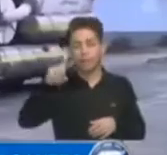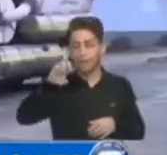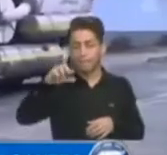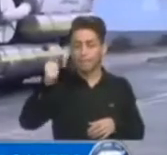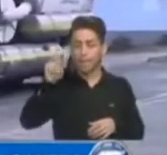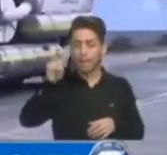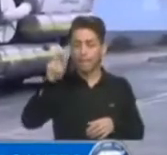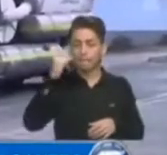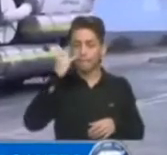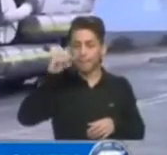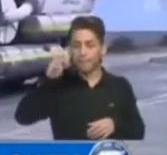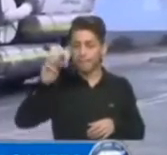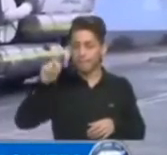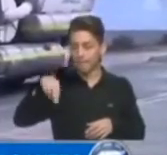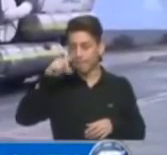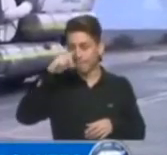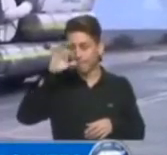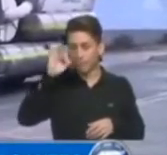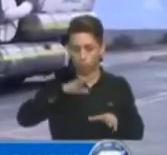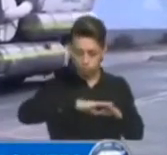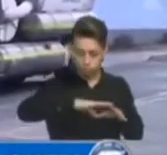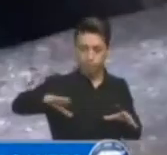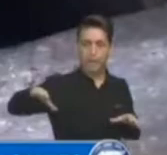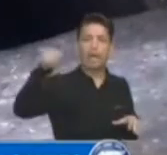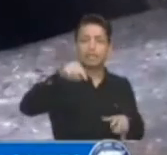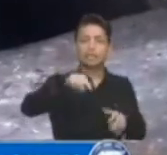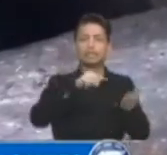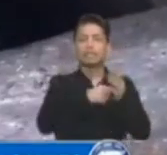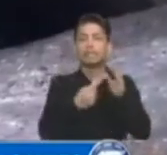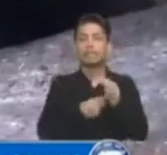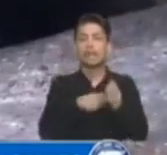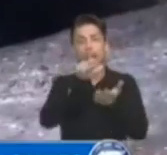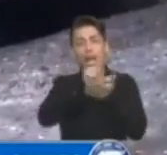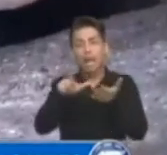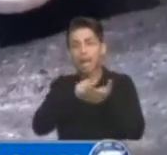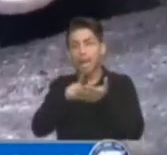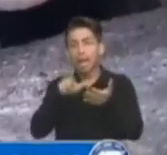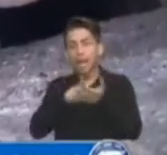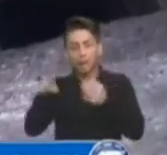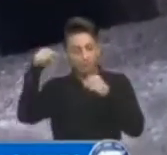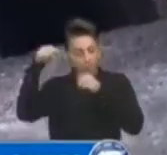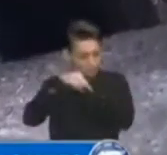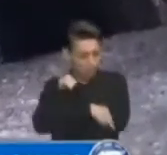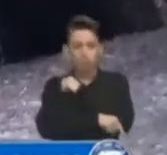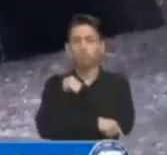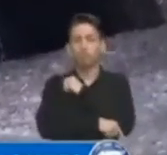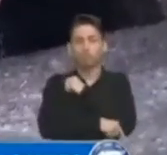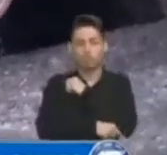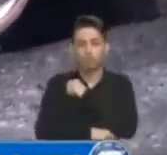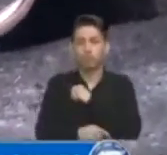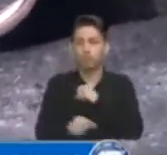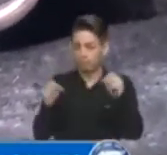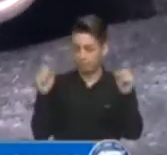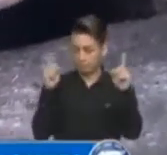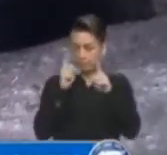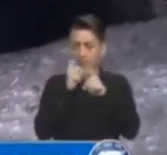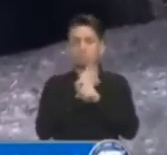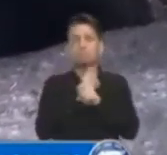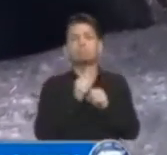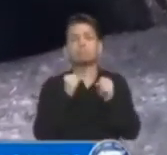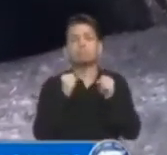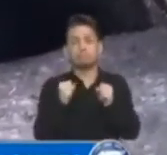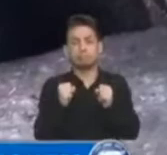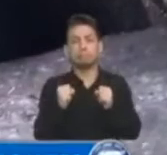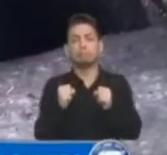Eso demanda de un sistema de limpieza a profundidad muy, muy, muy complicado, pero que desde la